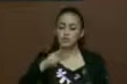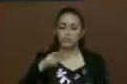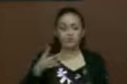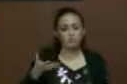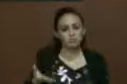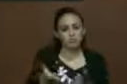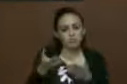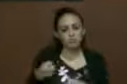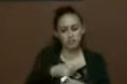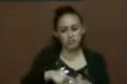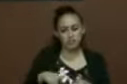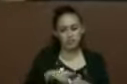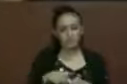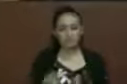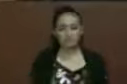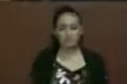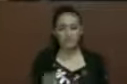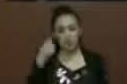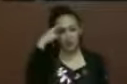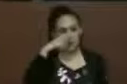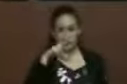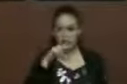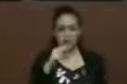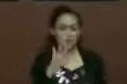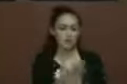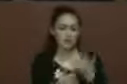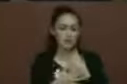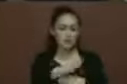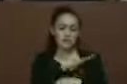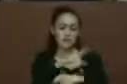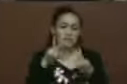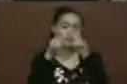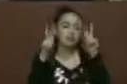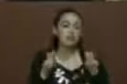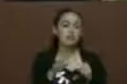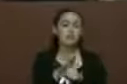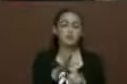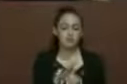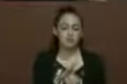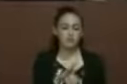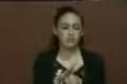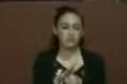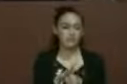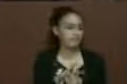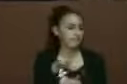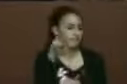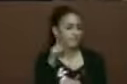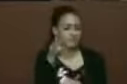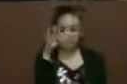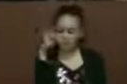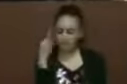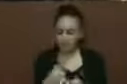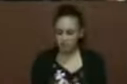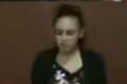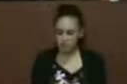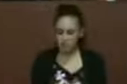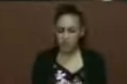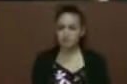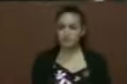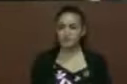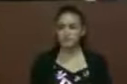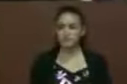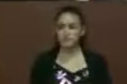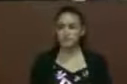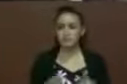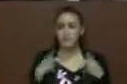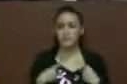Motivados de manera específica, para no generalizar el tema, es de manera muy puntual, son